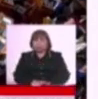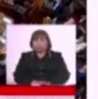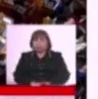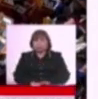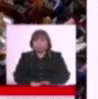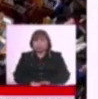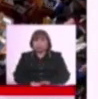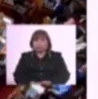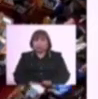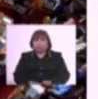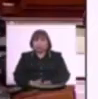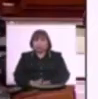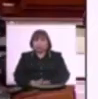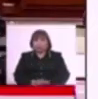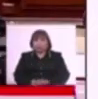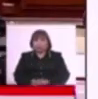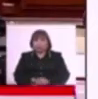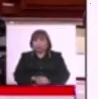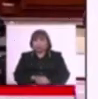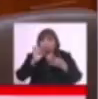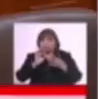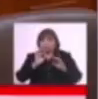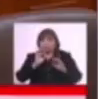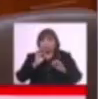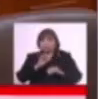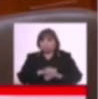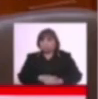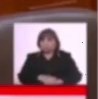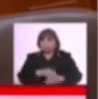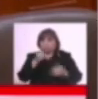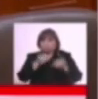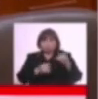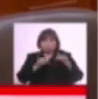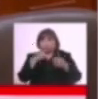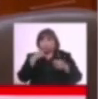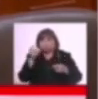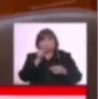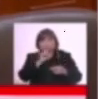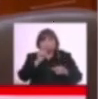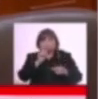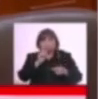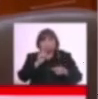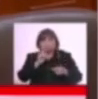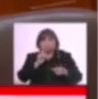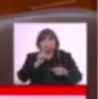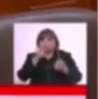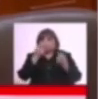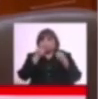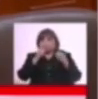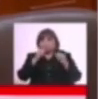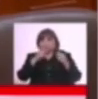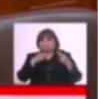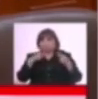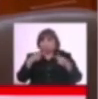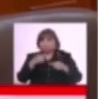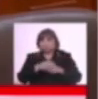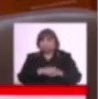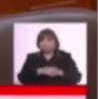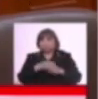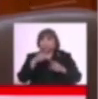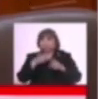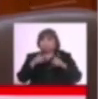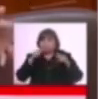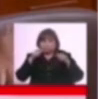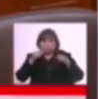Yo he hablado con la... Recordarás que ese Fiestas Patrias fue para mí terrible porque